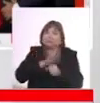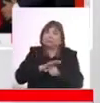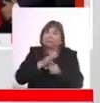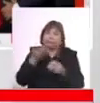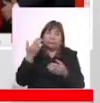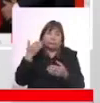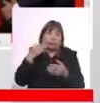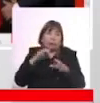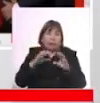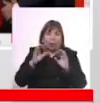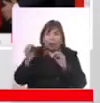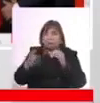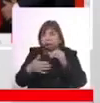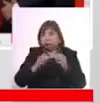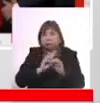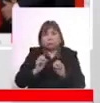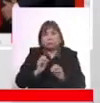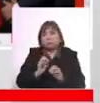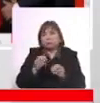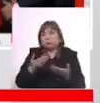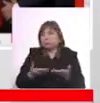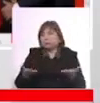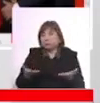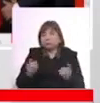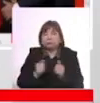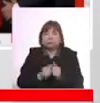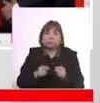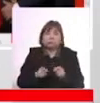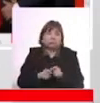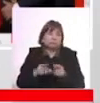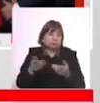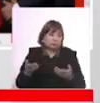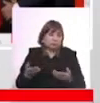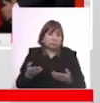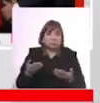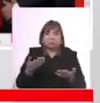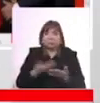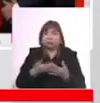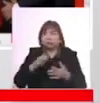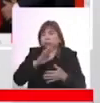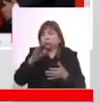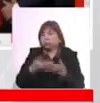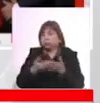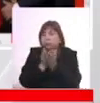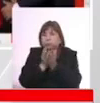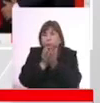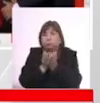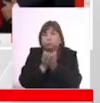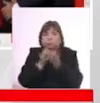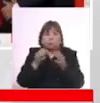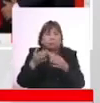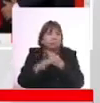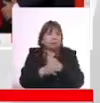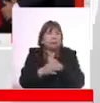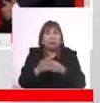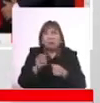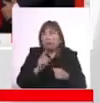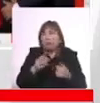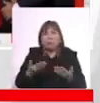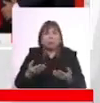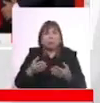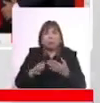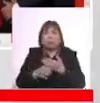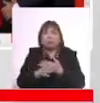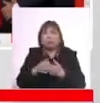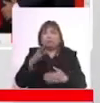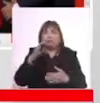su momento pactado. Pero acá también un puerto así, con todos los puertos del litoral peruano, yo pertenezco a este puerto que es de